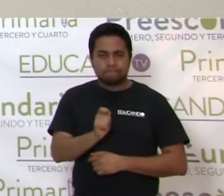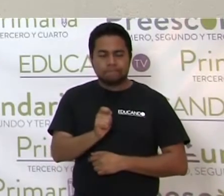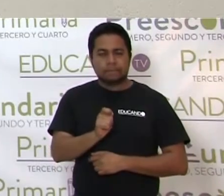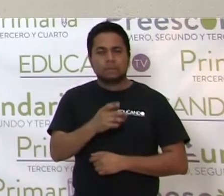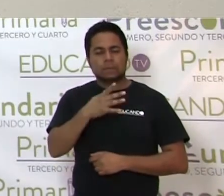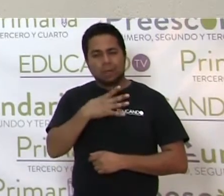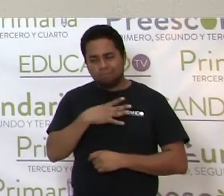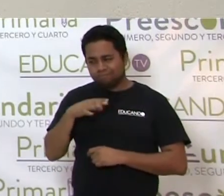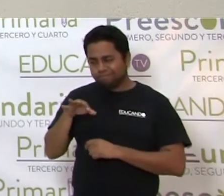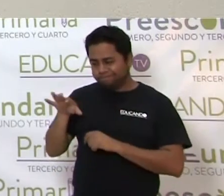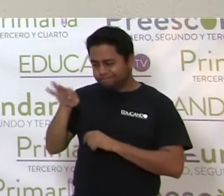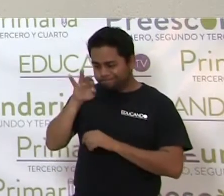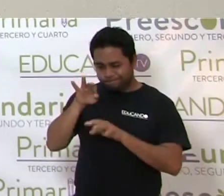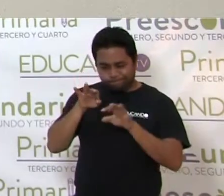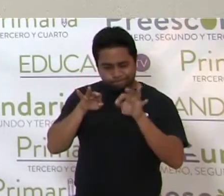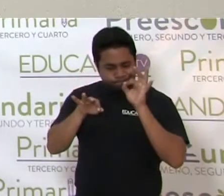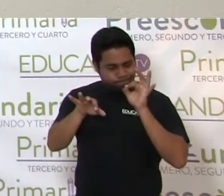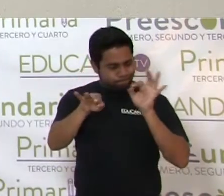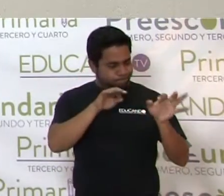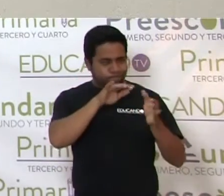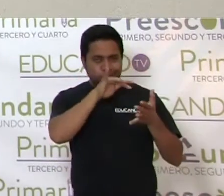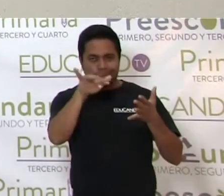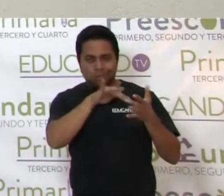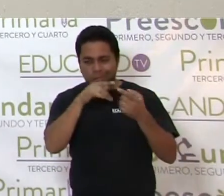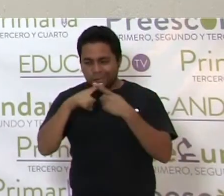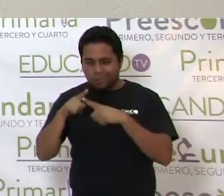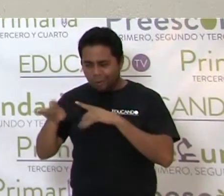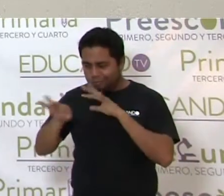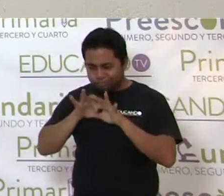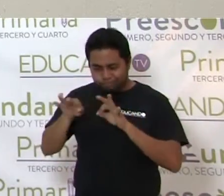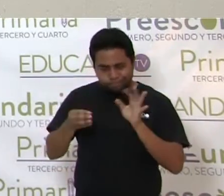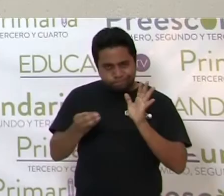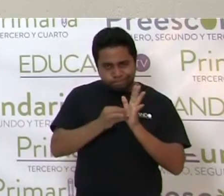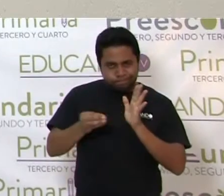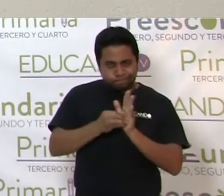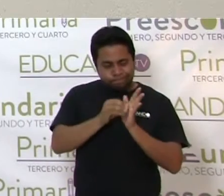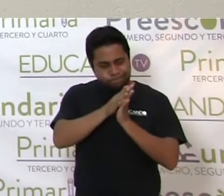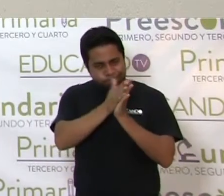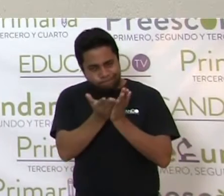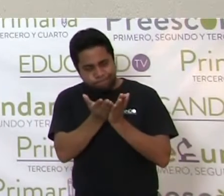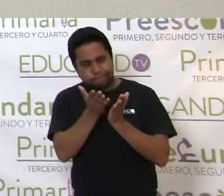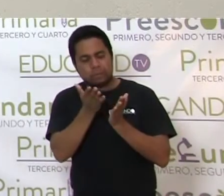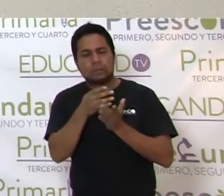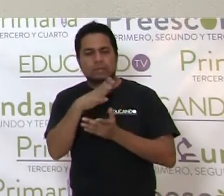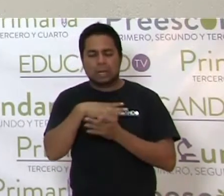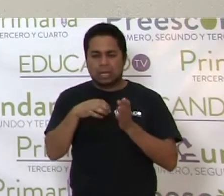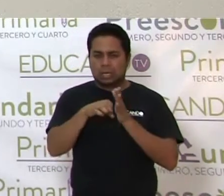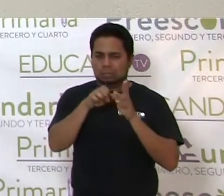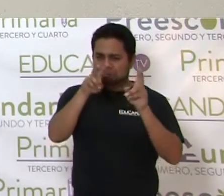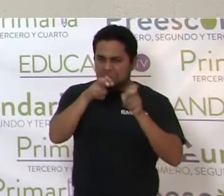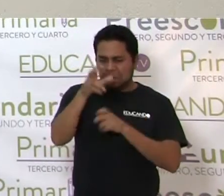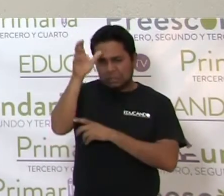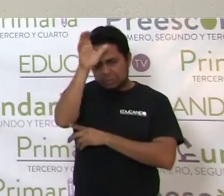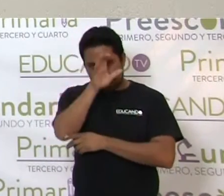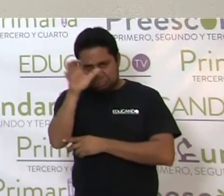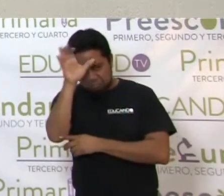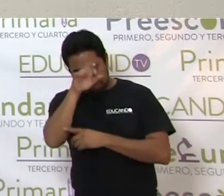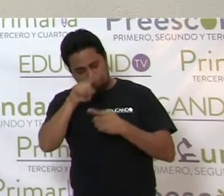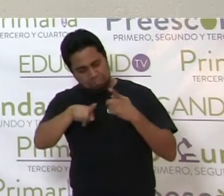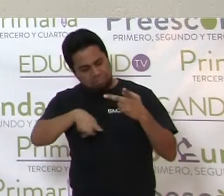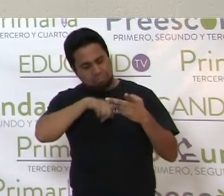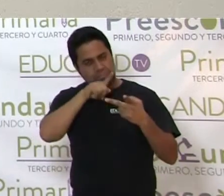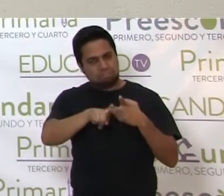o recopilación de textos. Puede haber antologías de textos científicos,